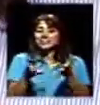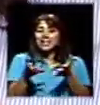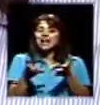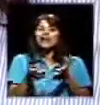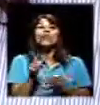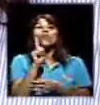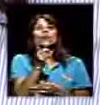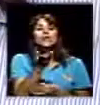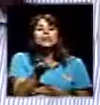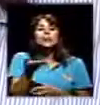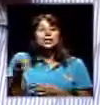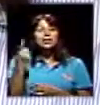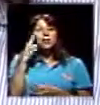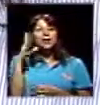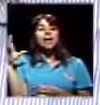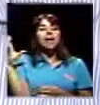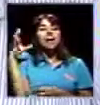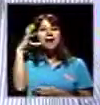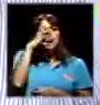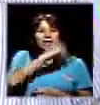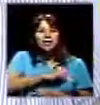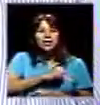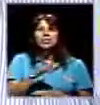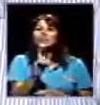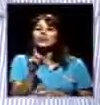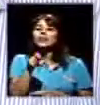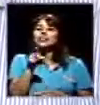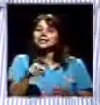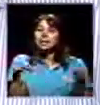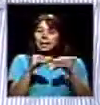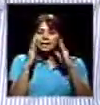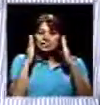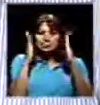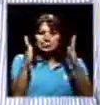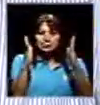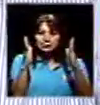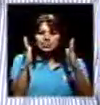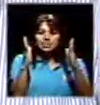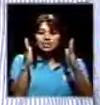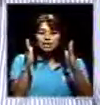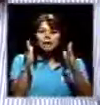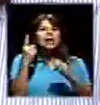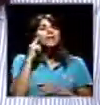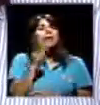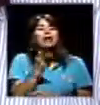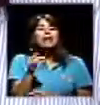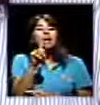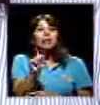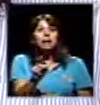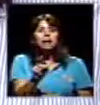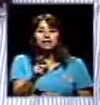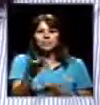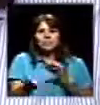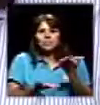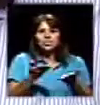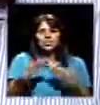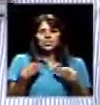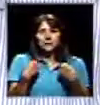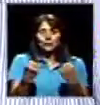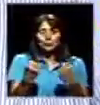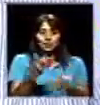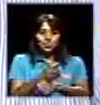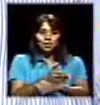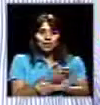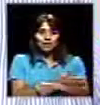luces, donde se necesita ponerle más énfasis. ¿Para qué? Para que mejoren los servicios de salud que nos afectan